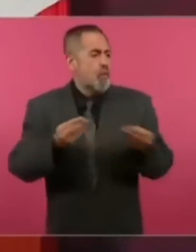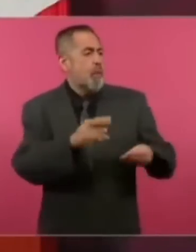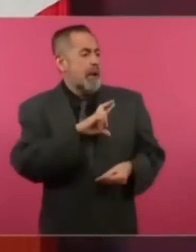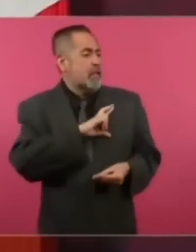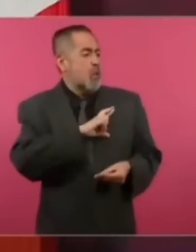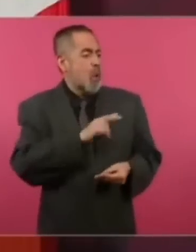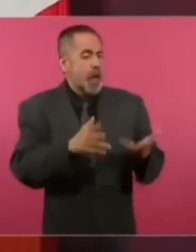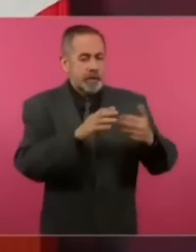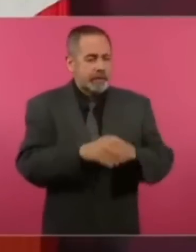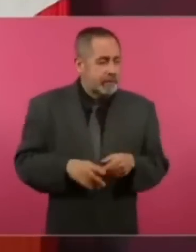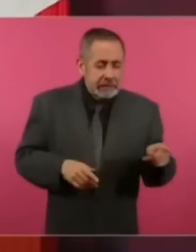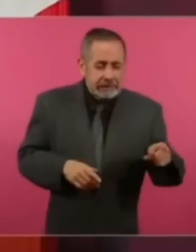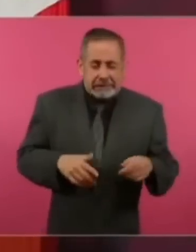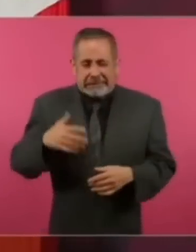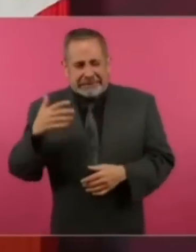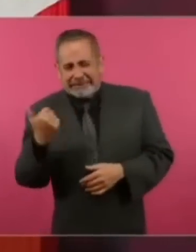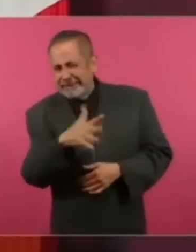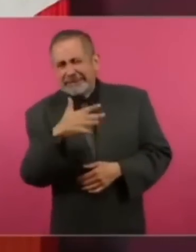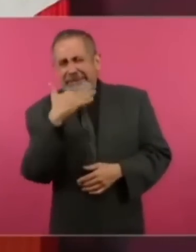Este reverendo corrupto.